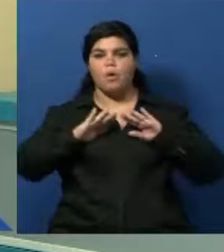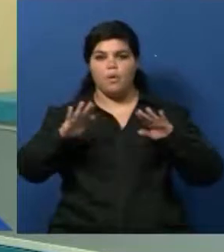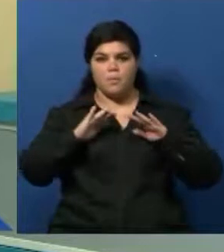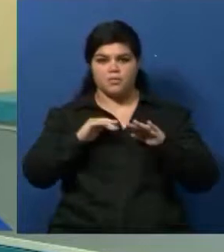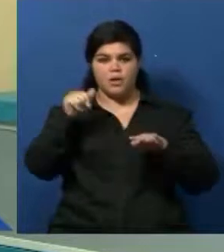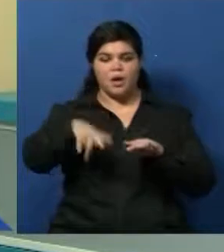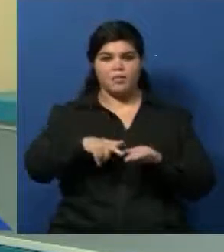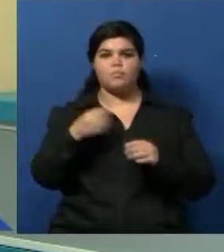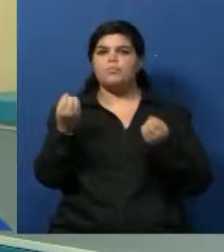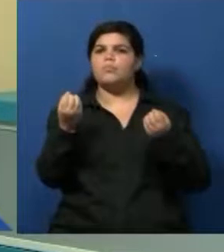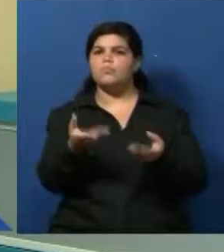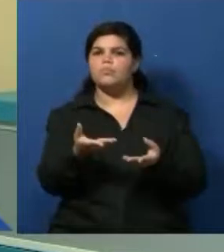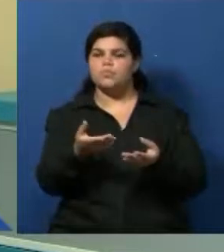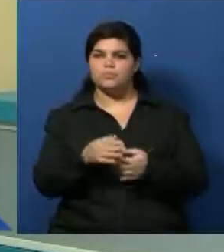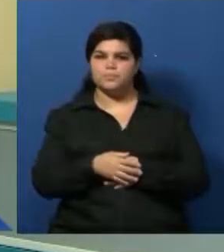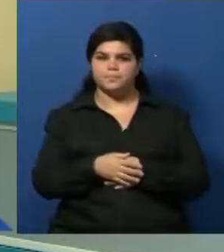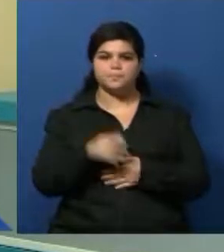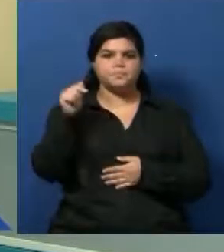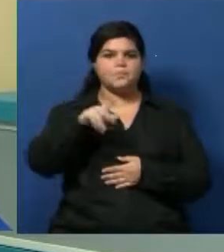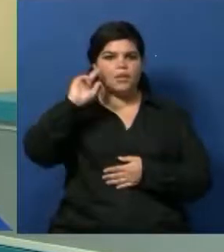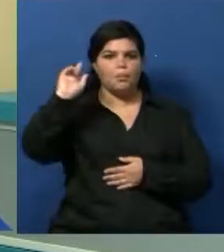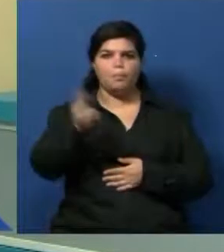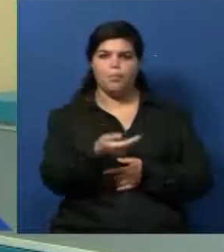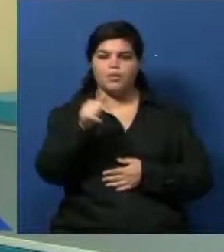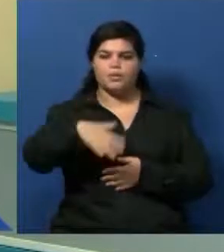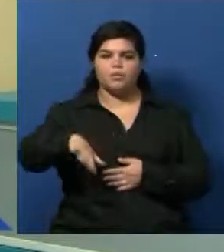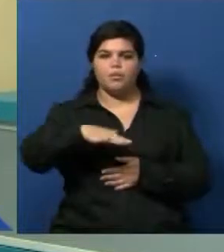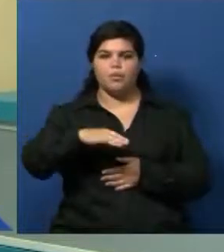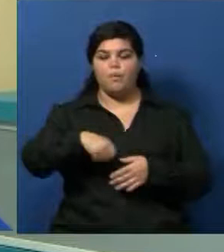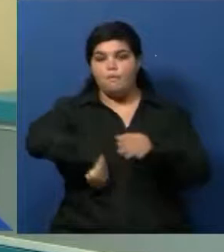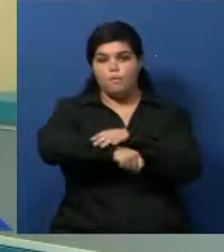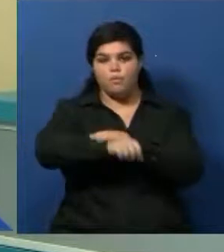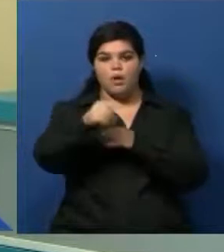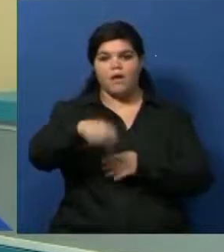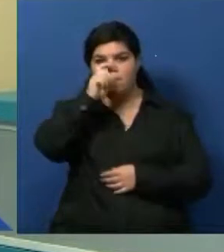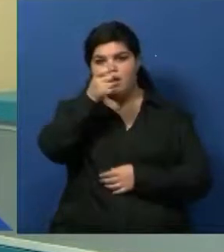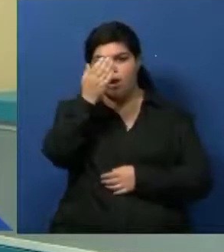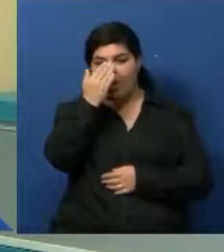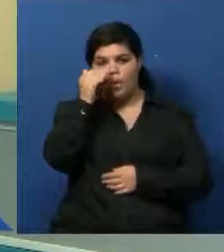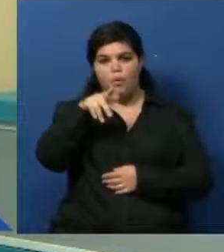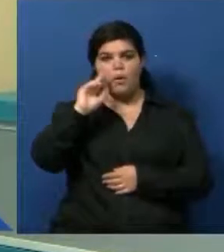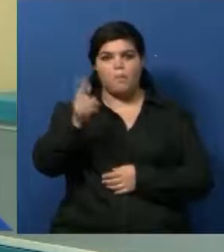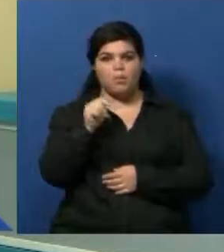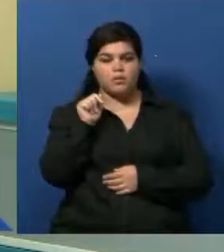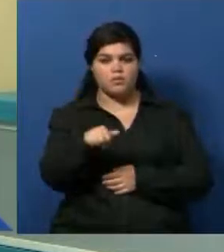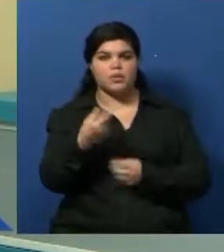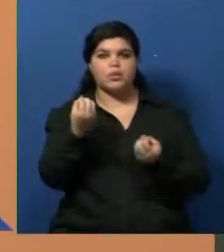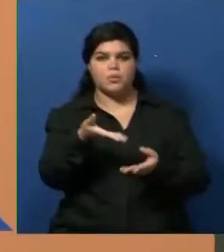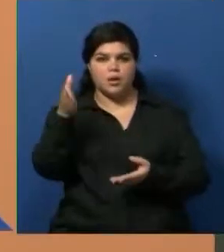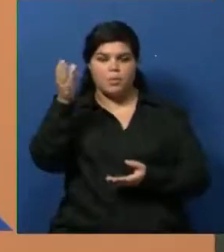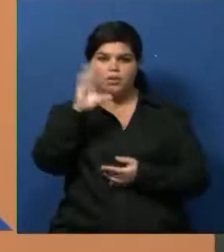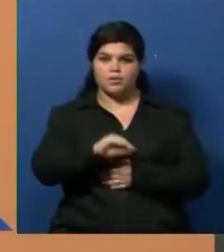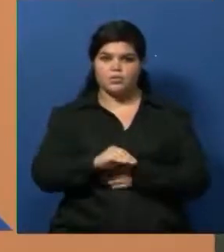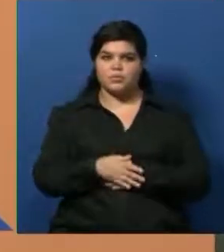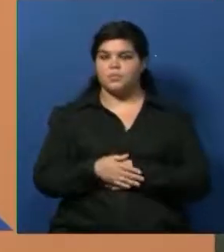tanto en este caso porque hay que hablar de una muerte en el fútbol de un hincha de Belgrano de Córdoba. Gastón Lucero, buenas noches, ¿cómo andás? Buenas